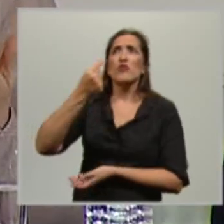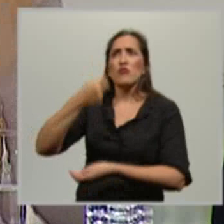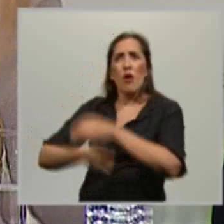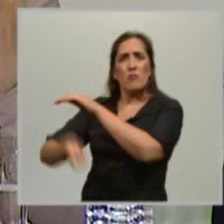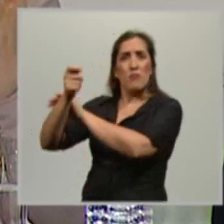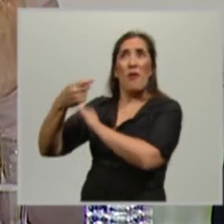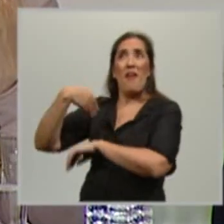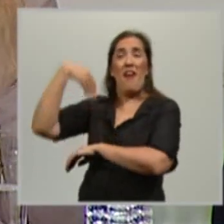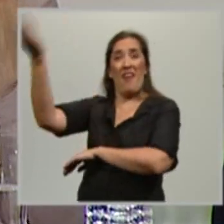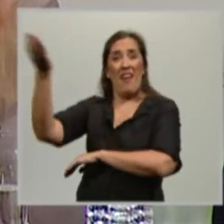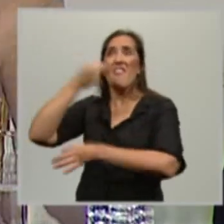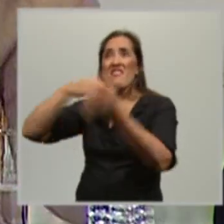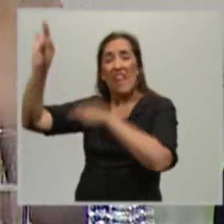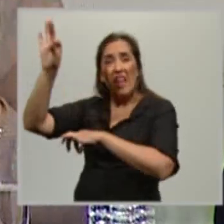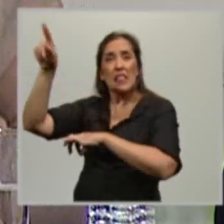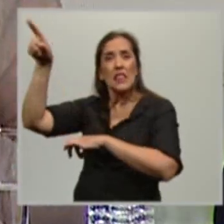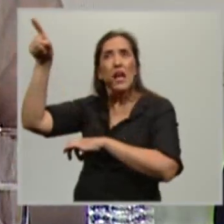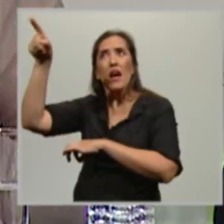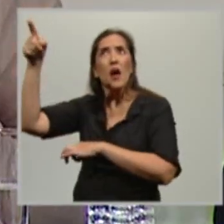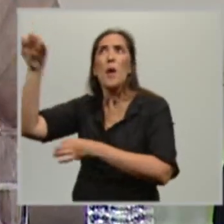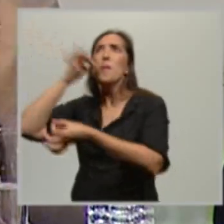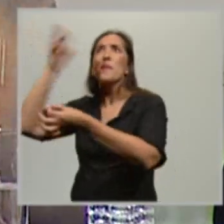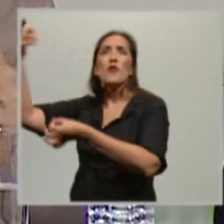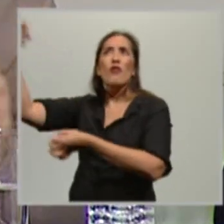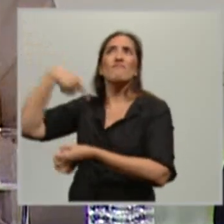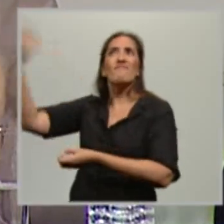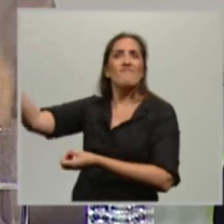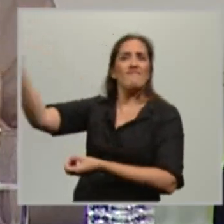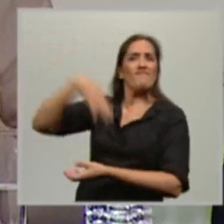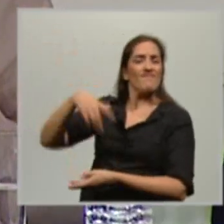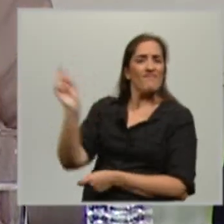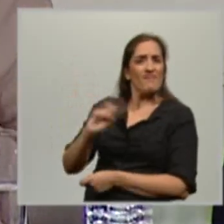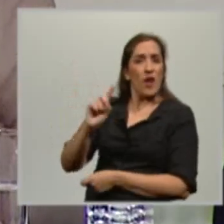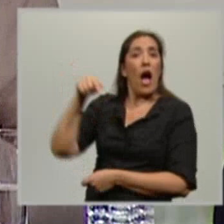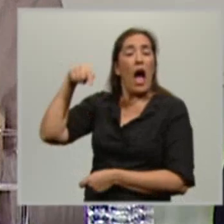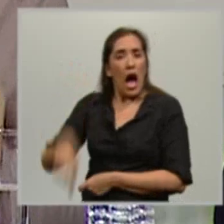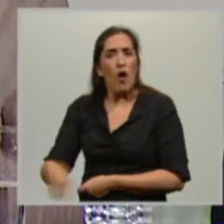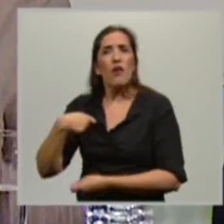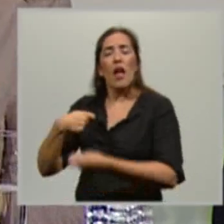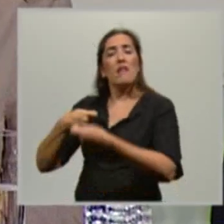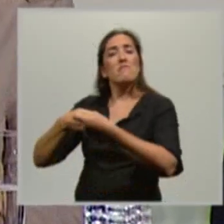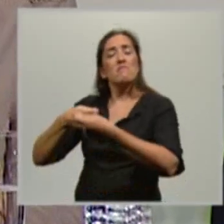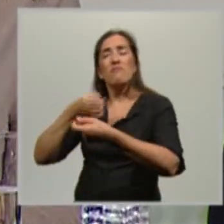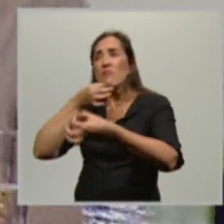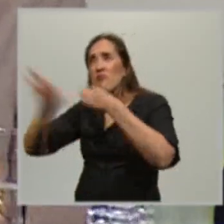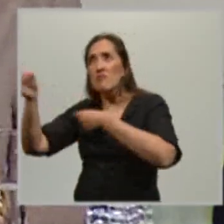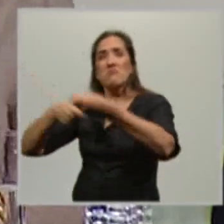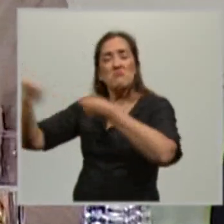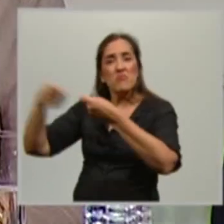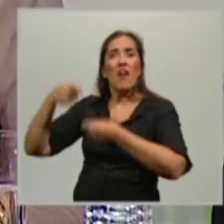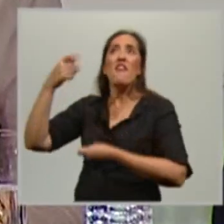a Francia de lo que Francia nos exportaba a nosotros. Hoy tenemos un comercio bilateral con Francia de más de